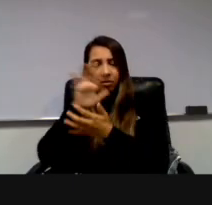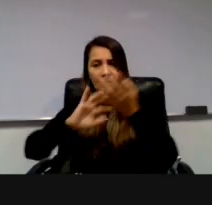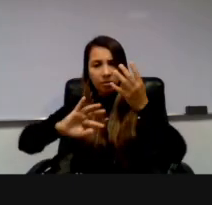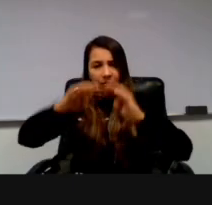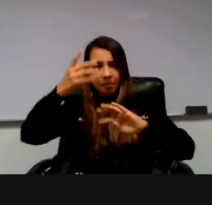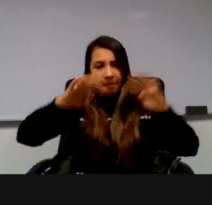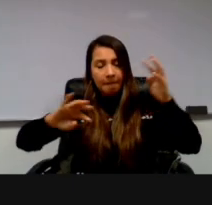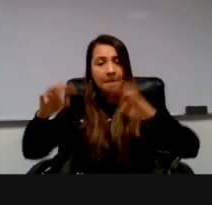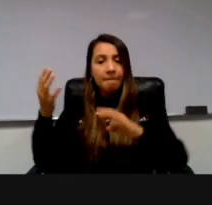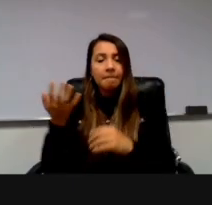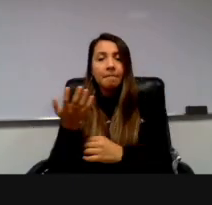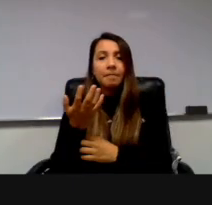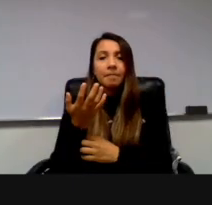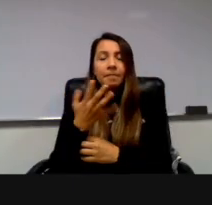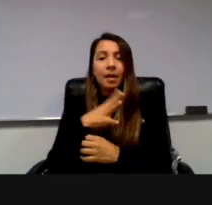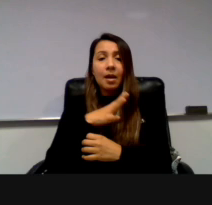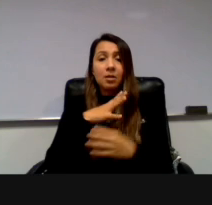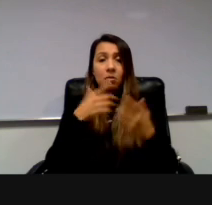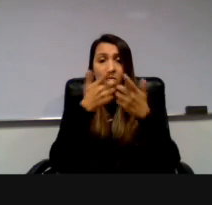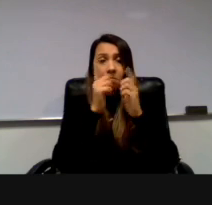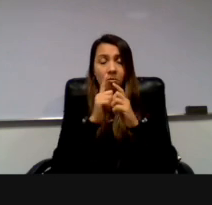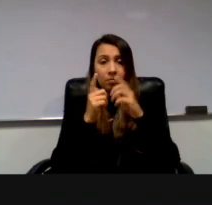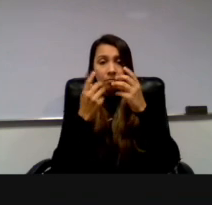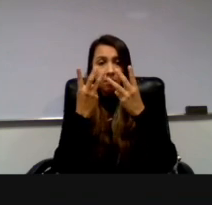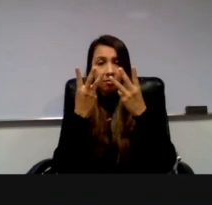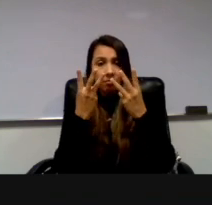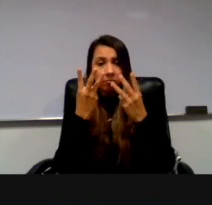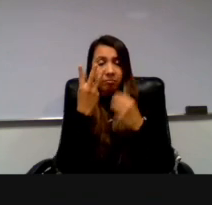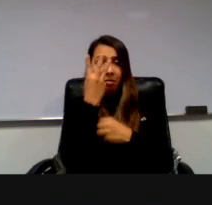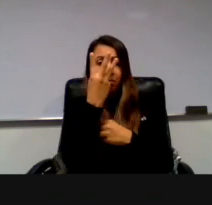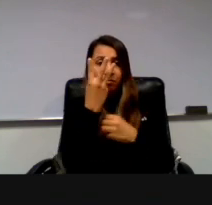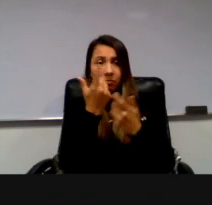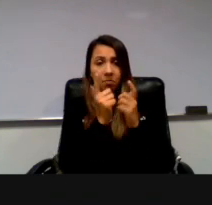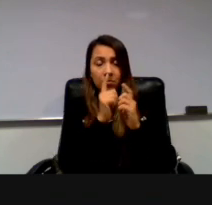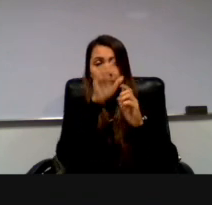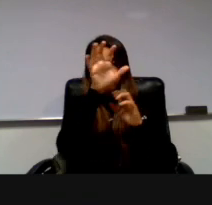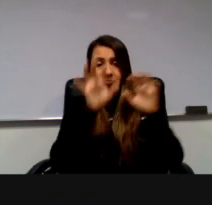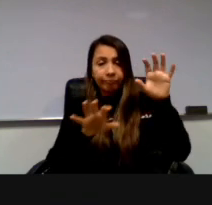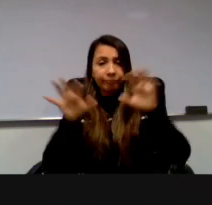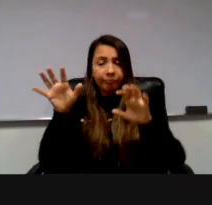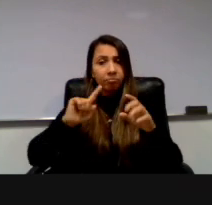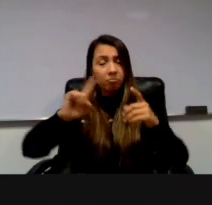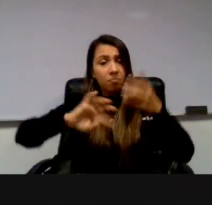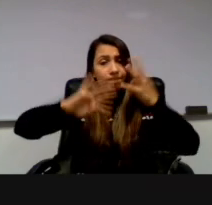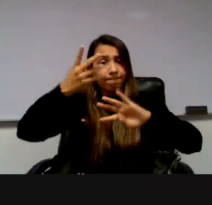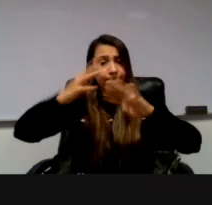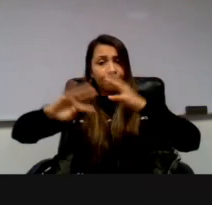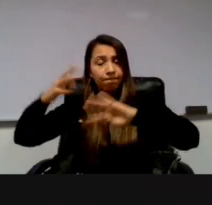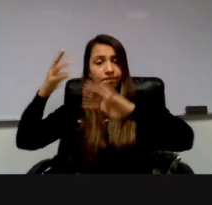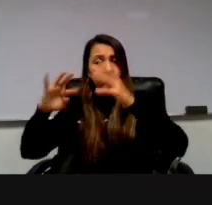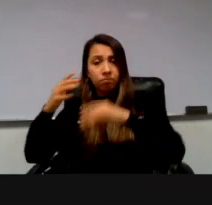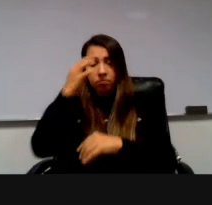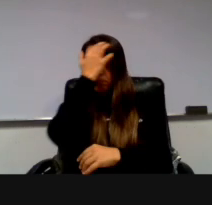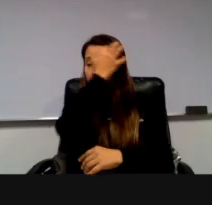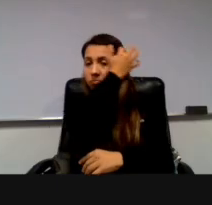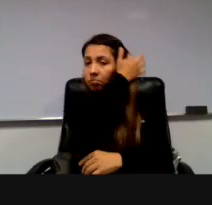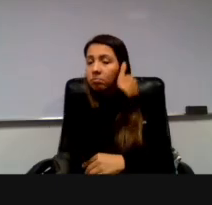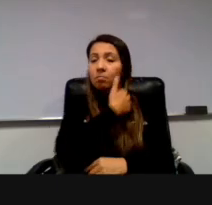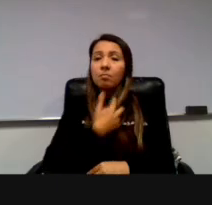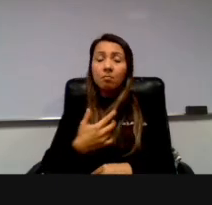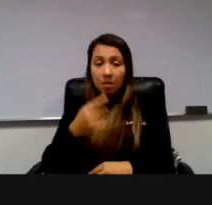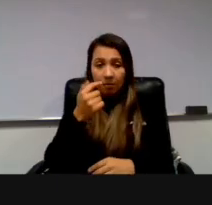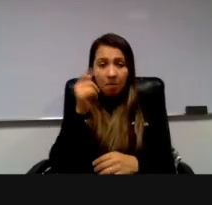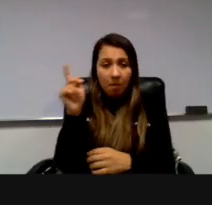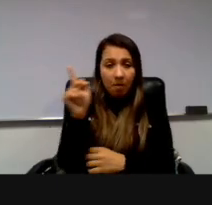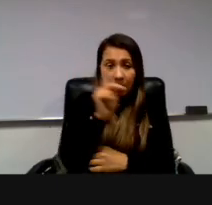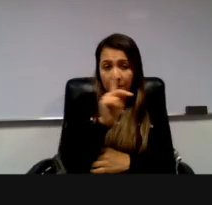Y entonces, no como 3 grupos independientes, sino como pues un revoltijo ahí, ¿no? ¿Quién es más similar con quién? Y